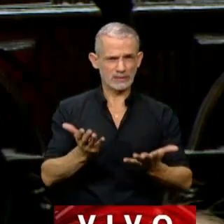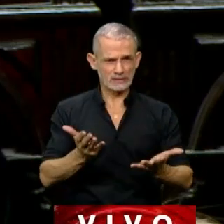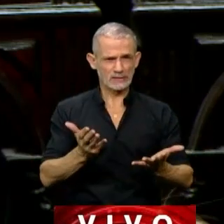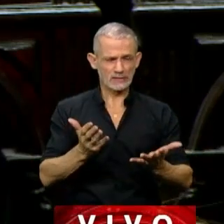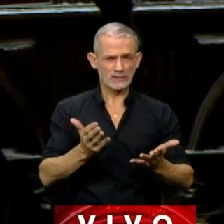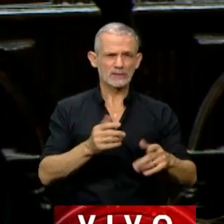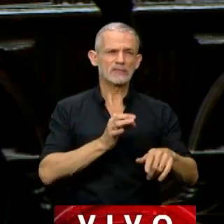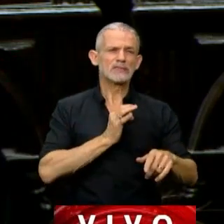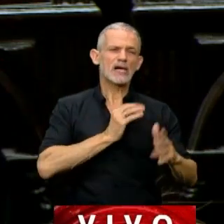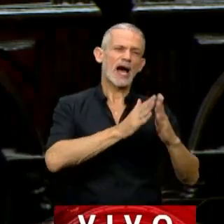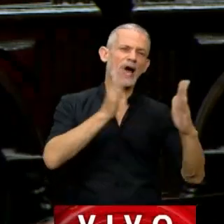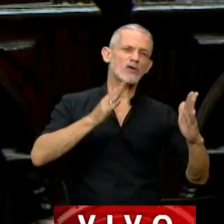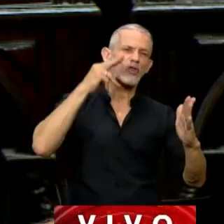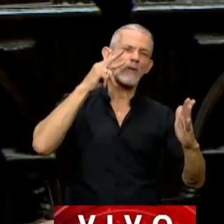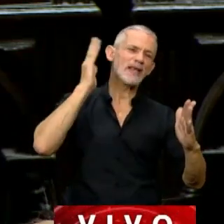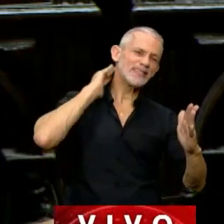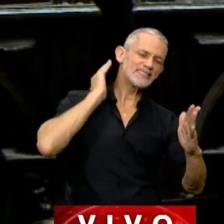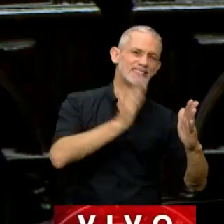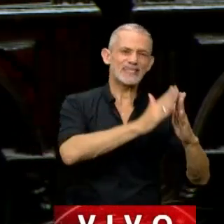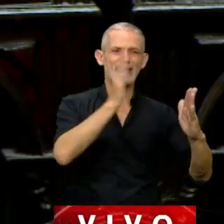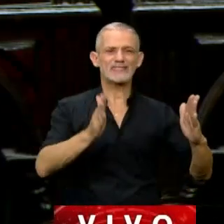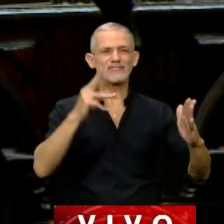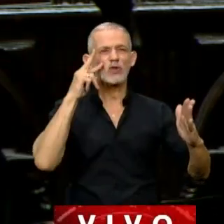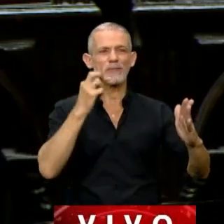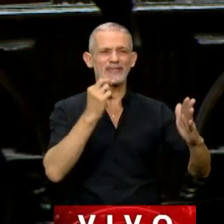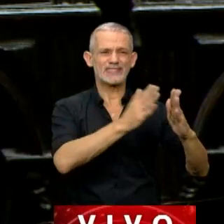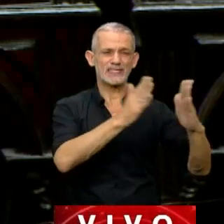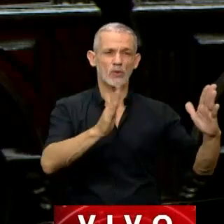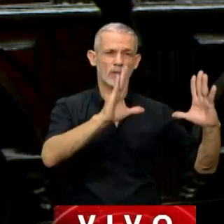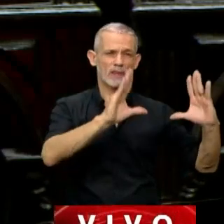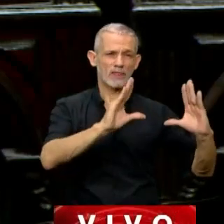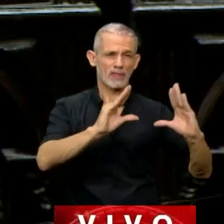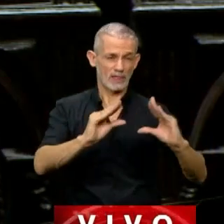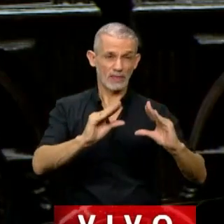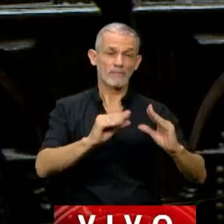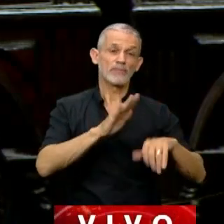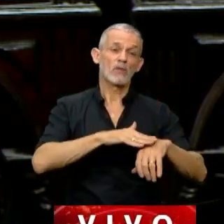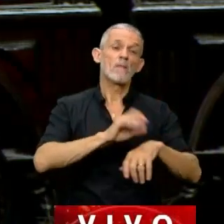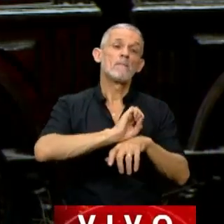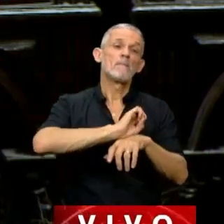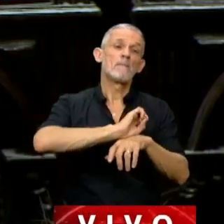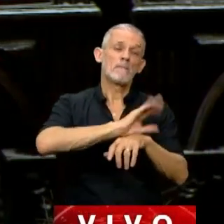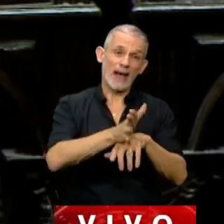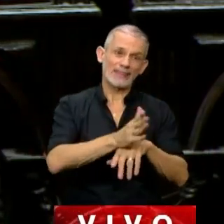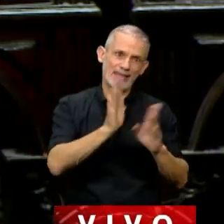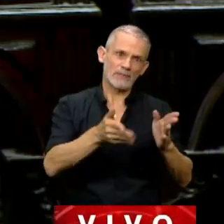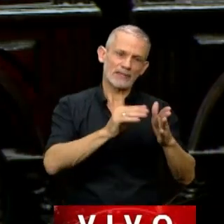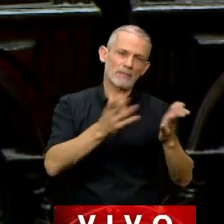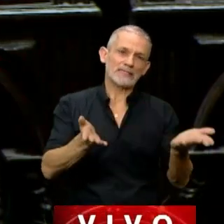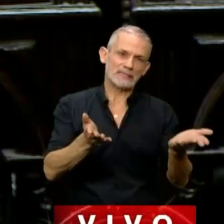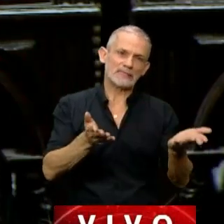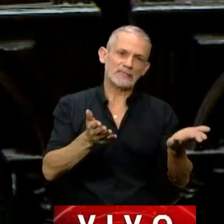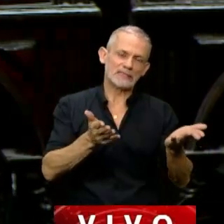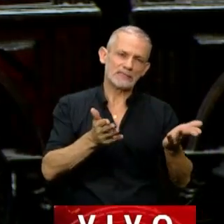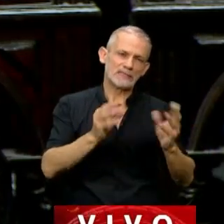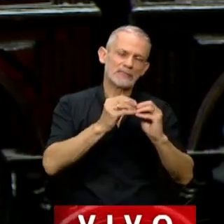entre el 2016 y el 2019 a la pandemia posterior con todas